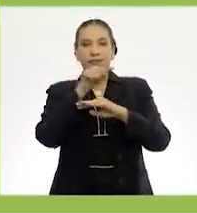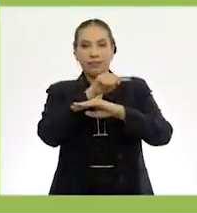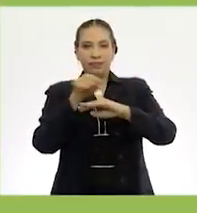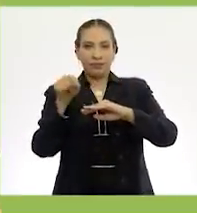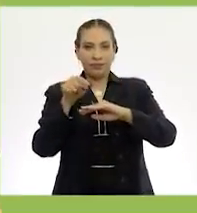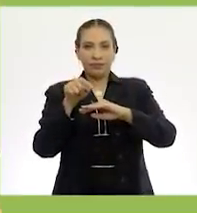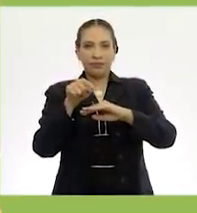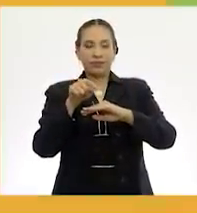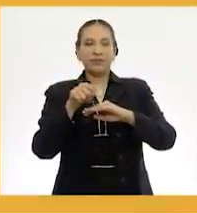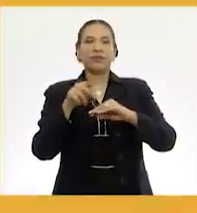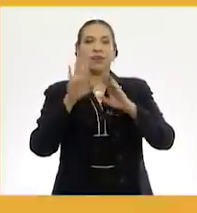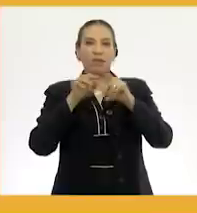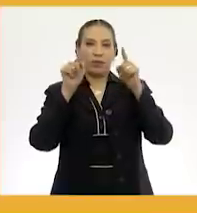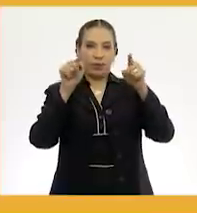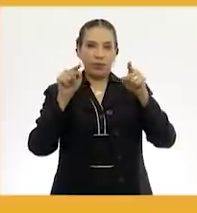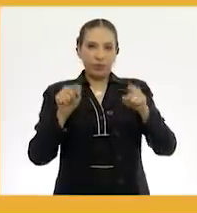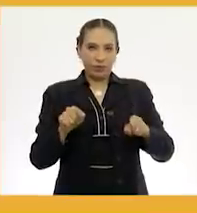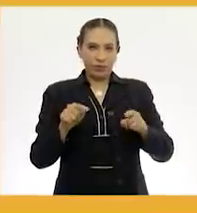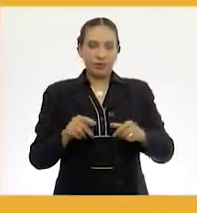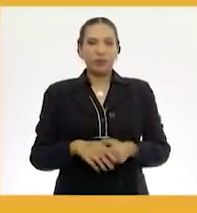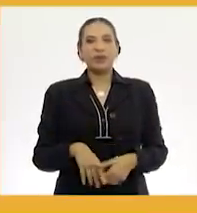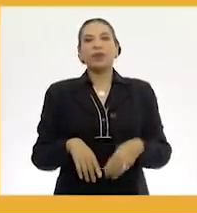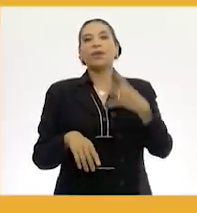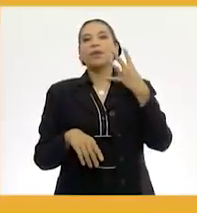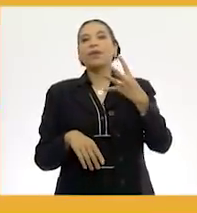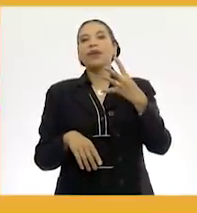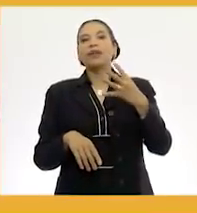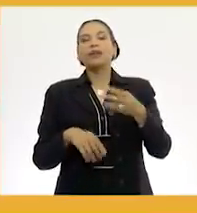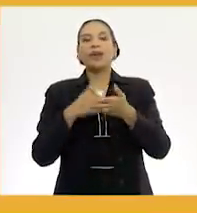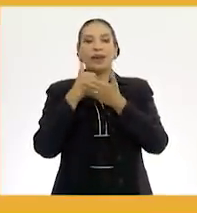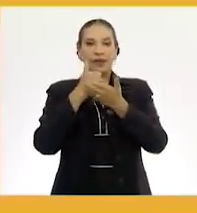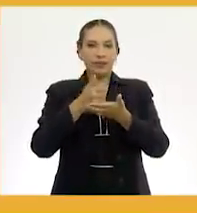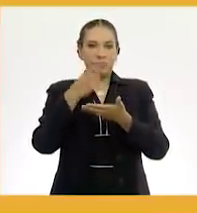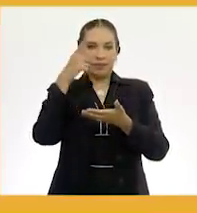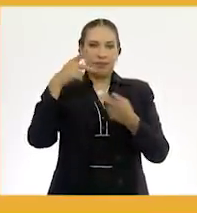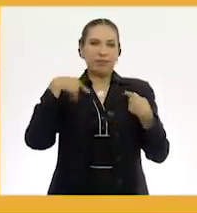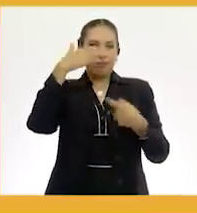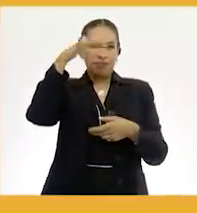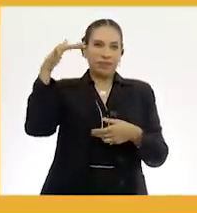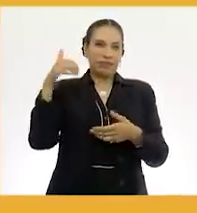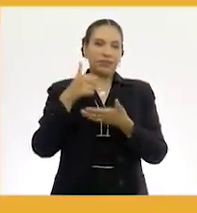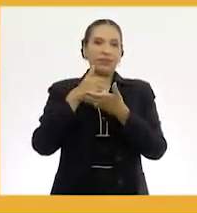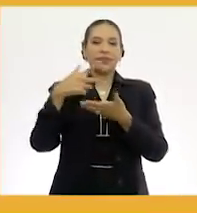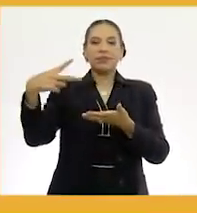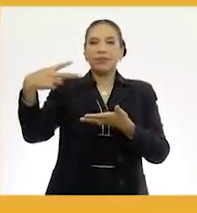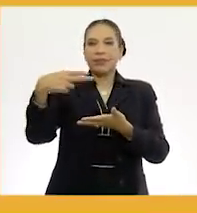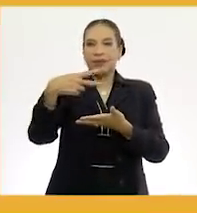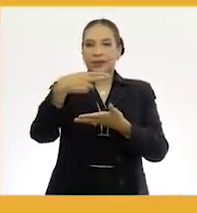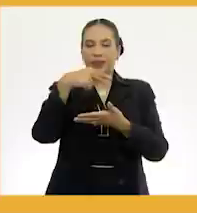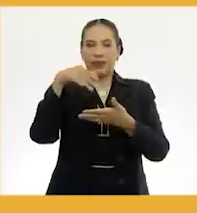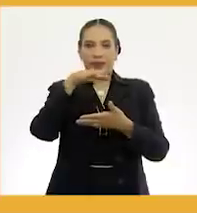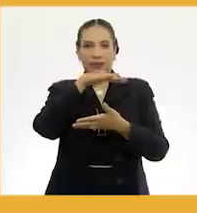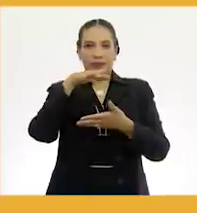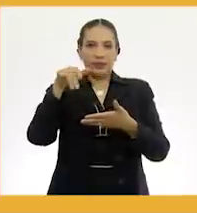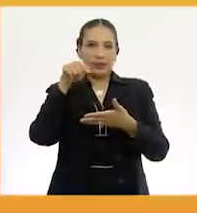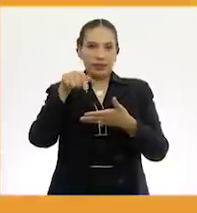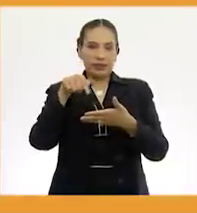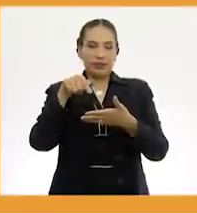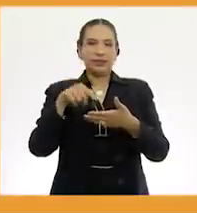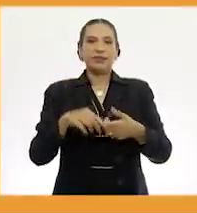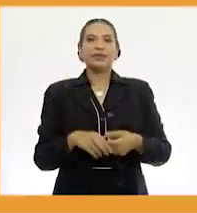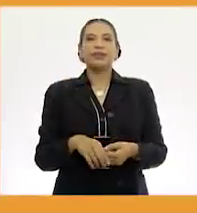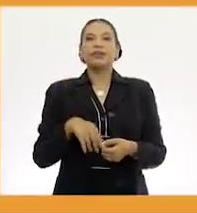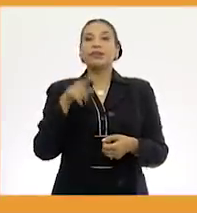horizontal entre los dos puntos. 4. Con ayuda de un adulto, corta sobre la línea horizontal que